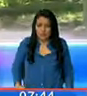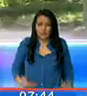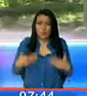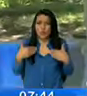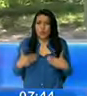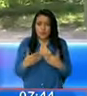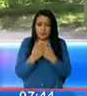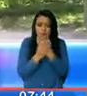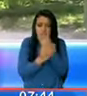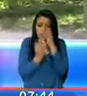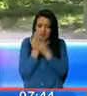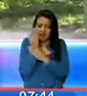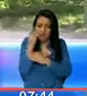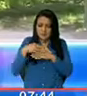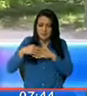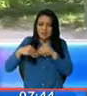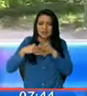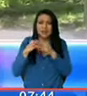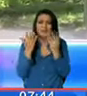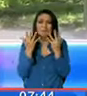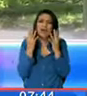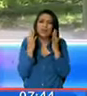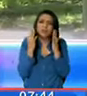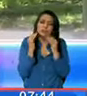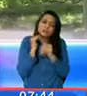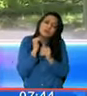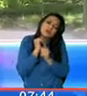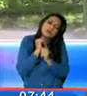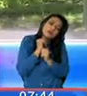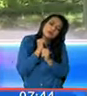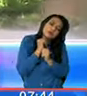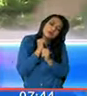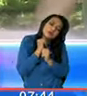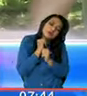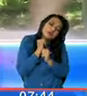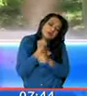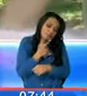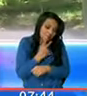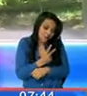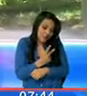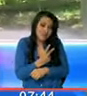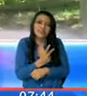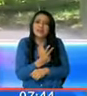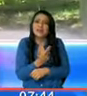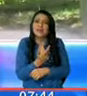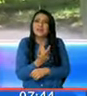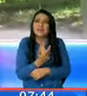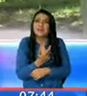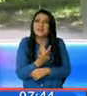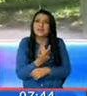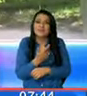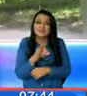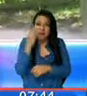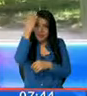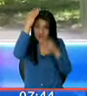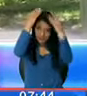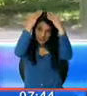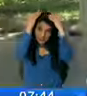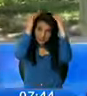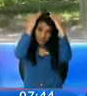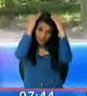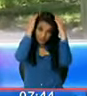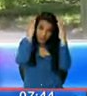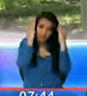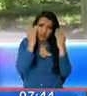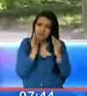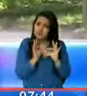sus bracitos, sus piernitas, incluso como está acostadito de lado, se le ve así como que ya tuviera pelitos en la cabeza.